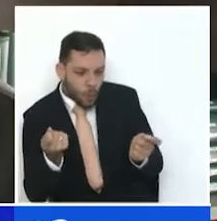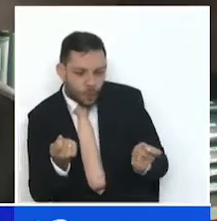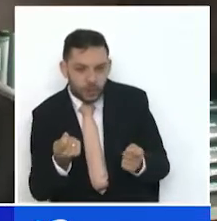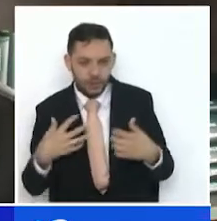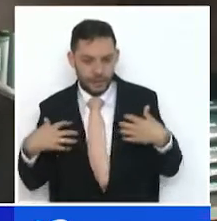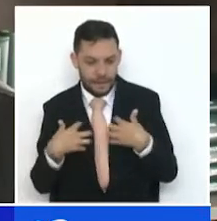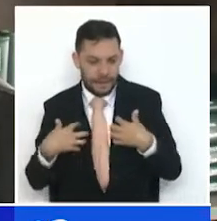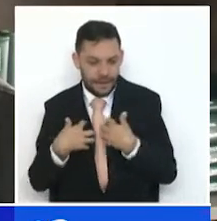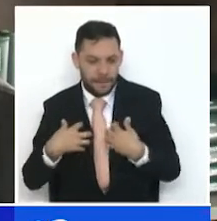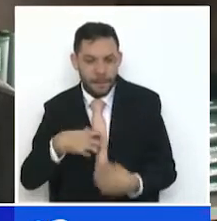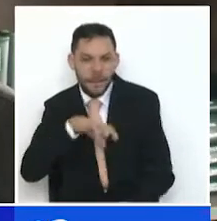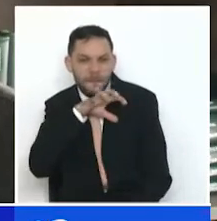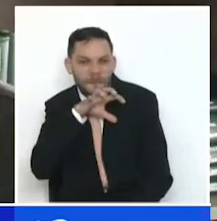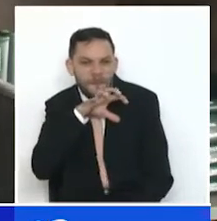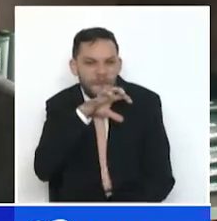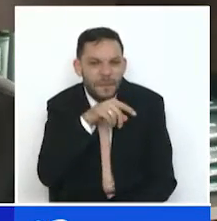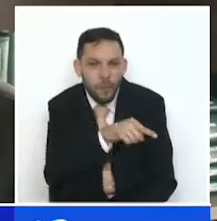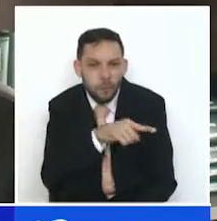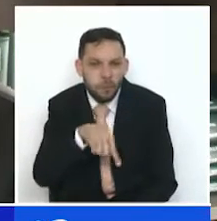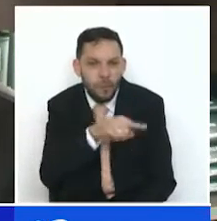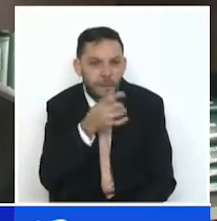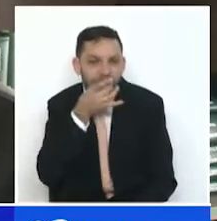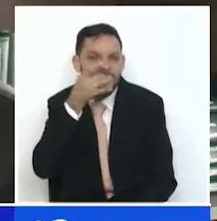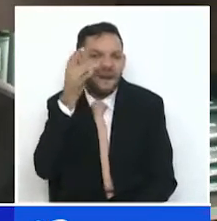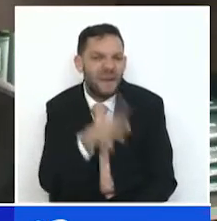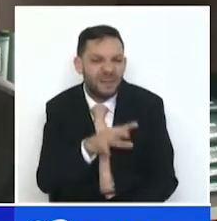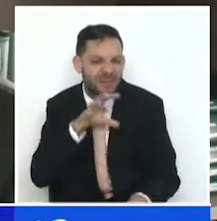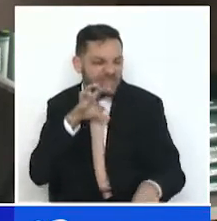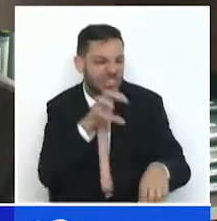no se conviertan en un factor